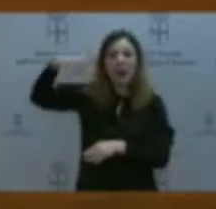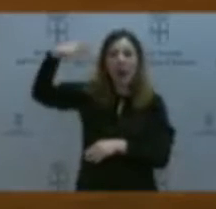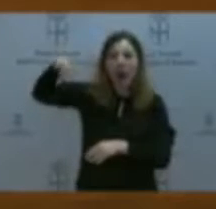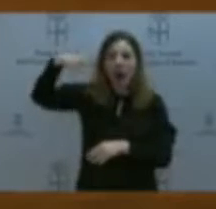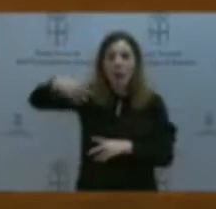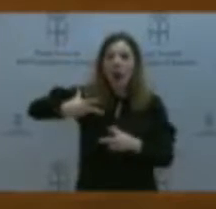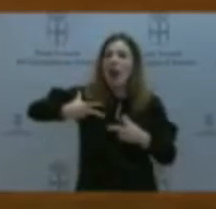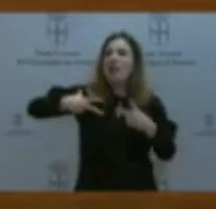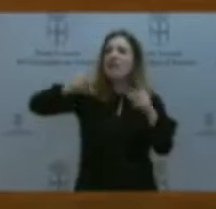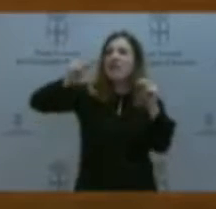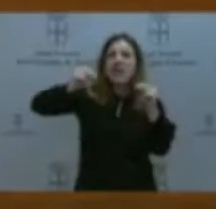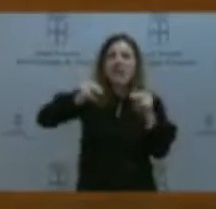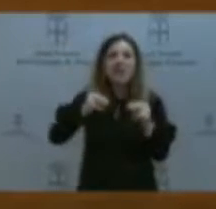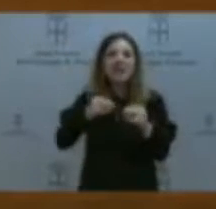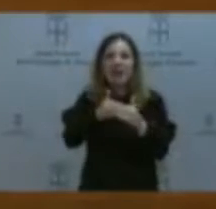¡Redimíos!